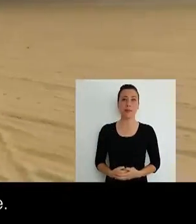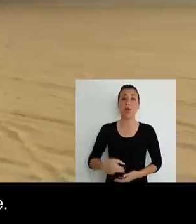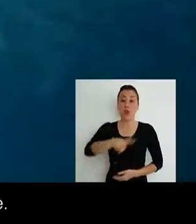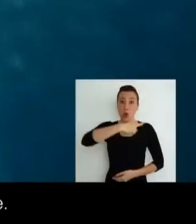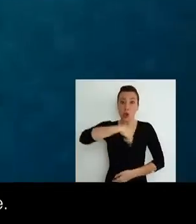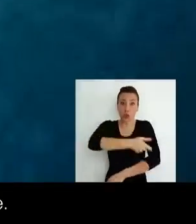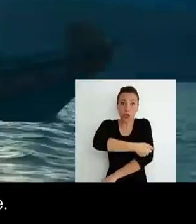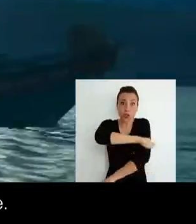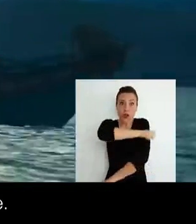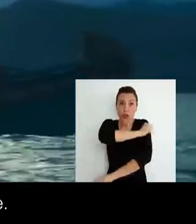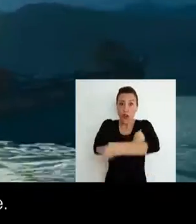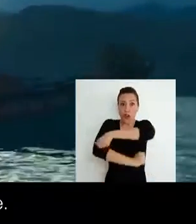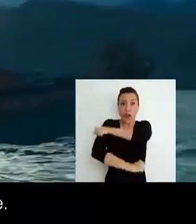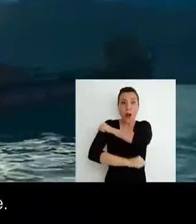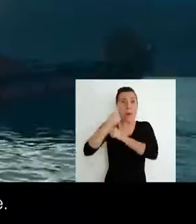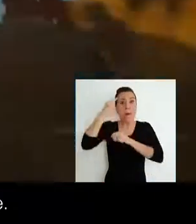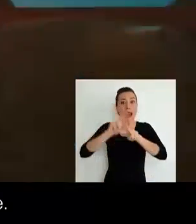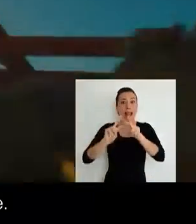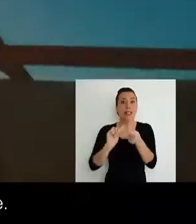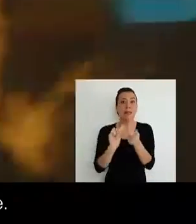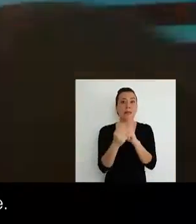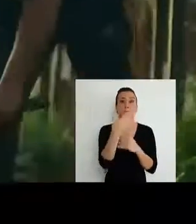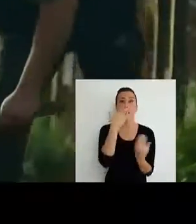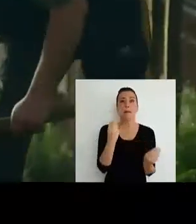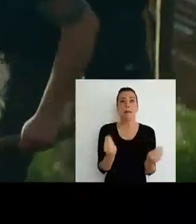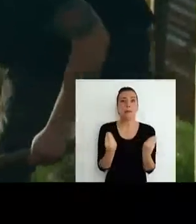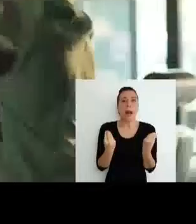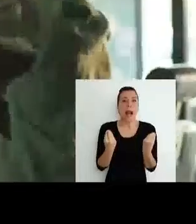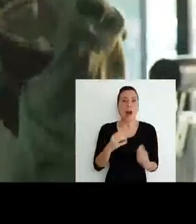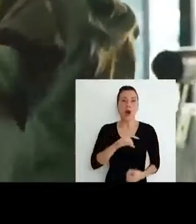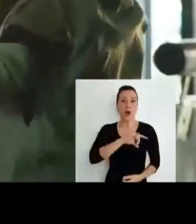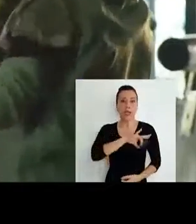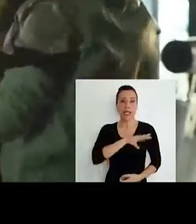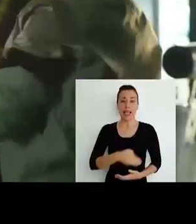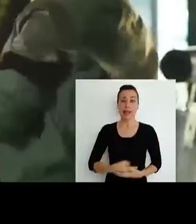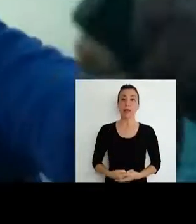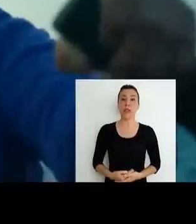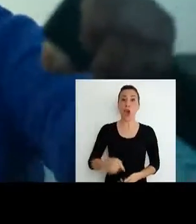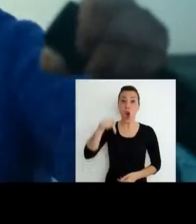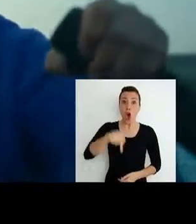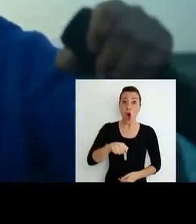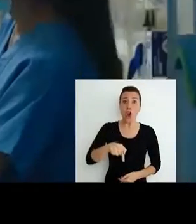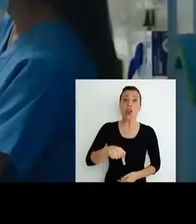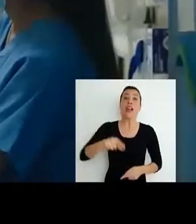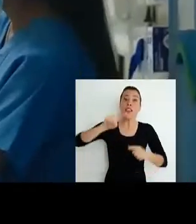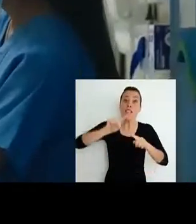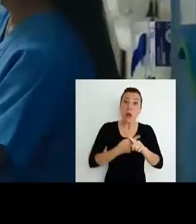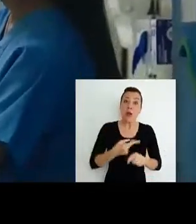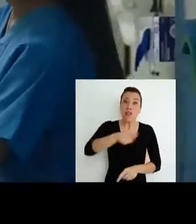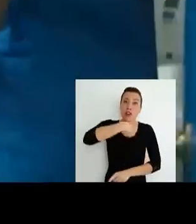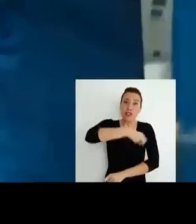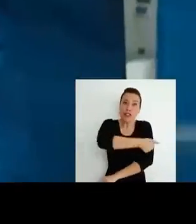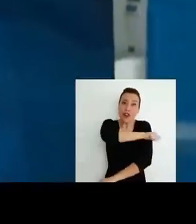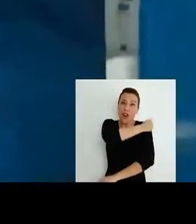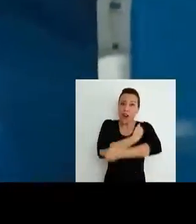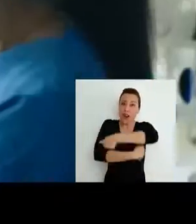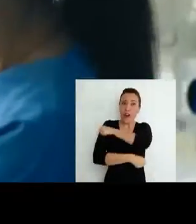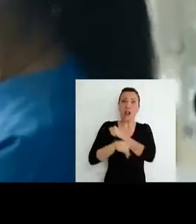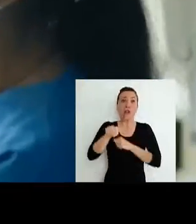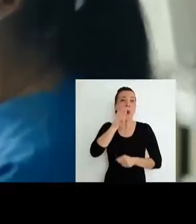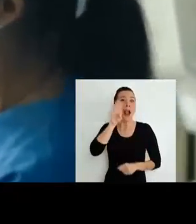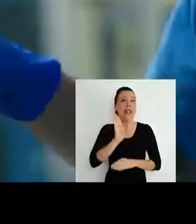no se remanga mos puede construir un mejor chile hoy nos arremangamos nuevamente es ponte al día